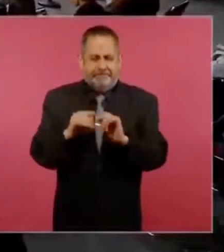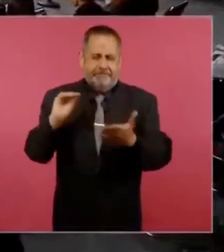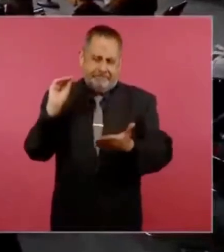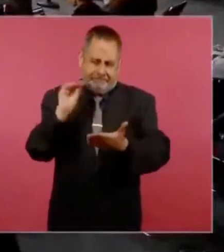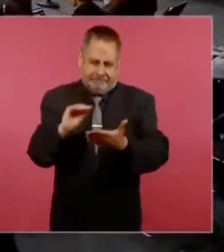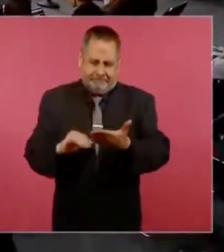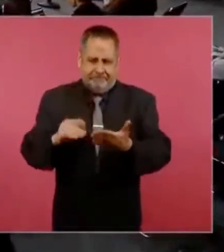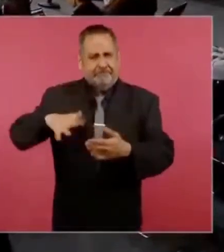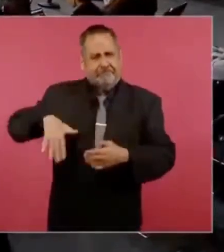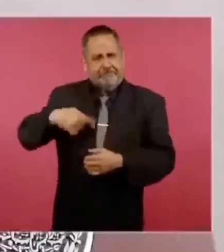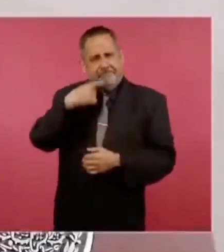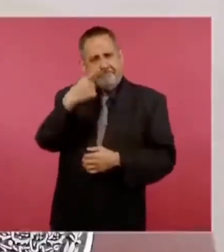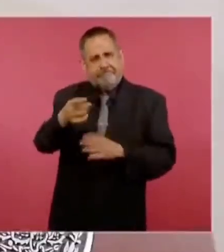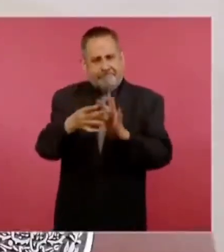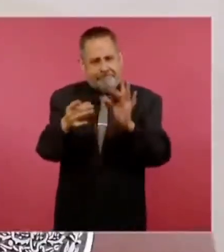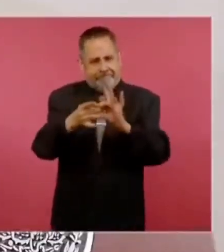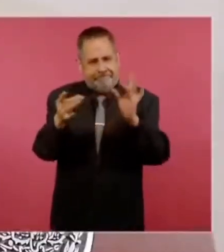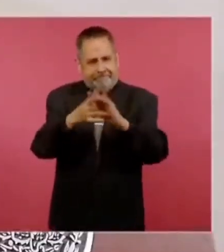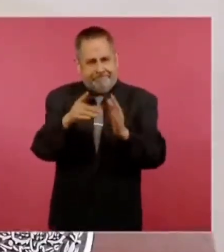eso que les estoy